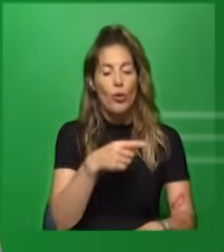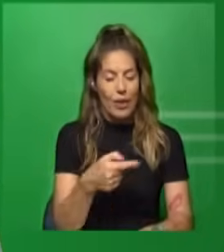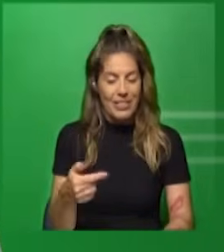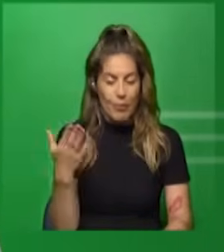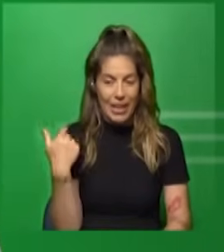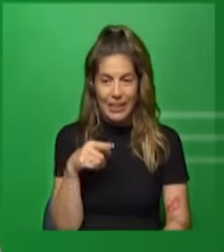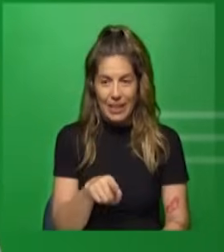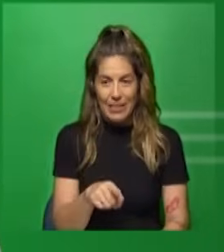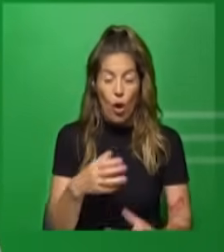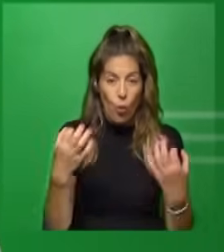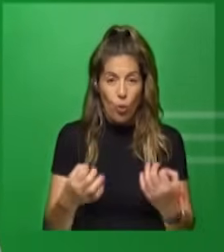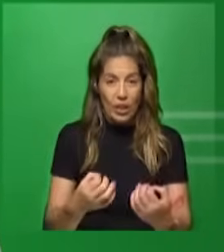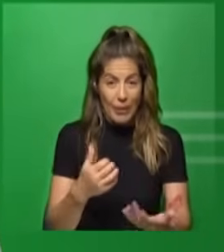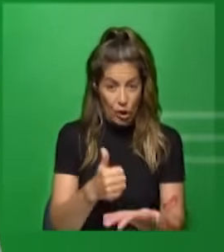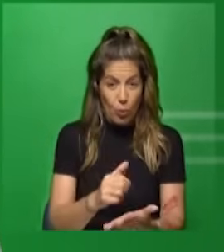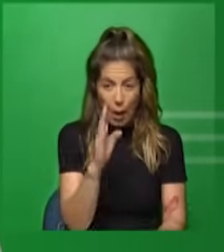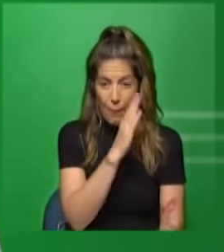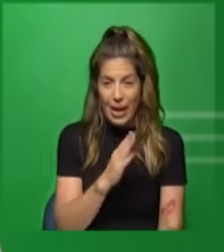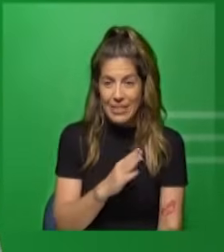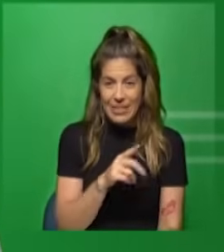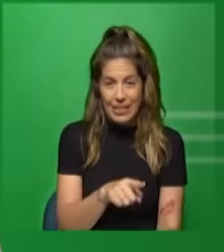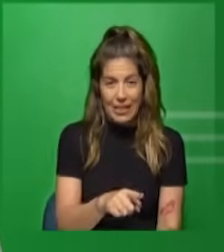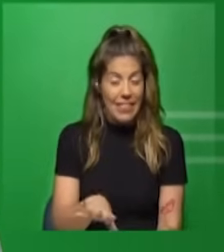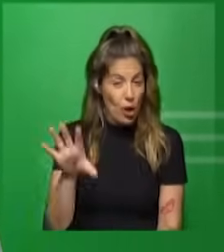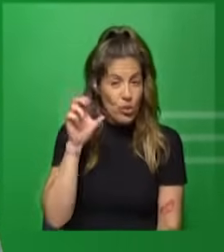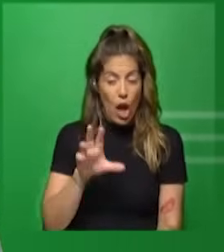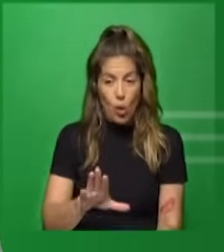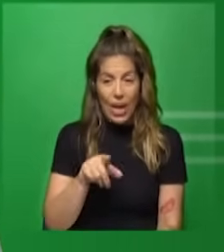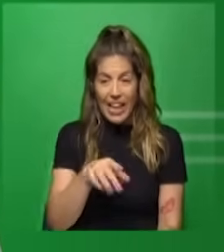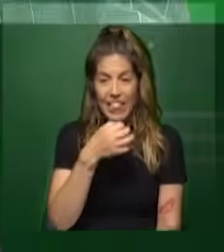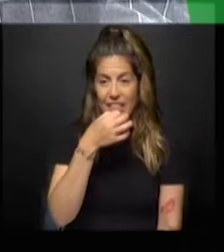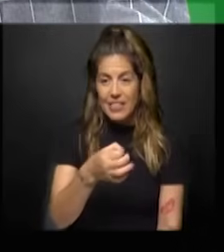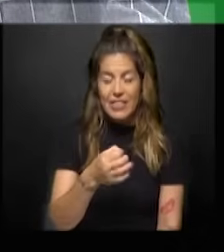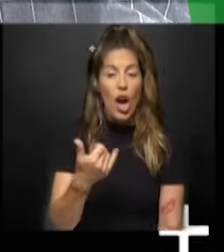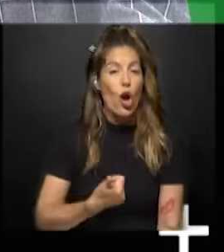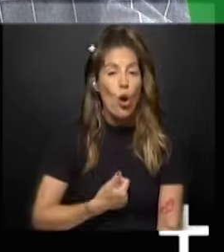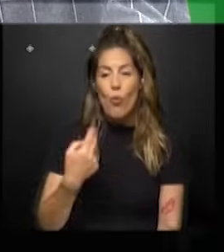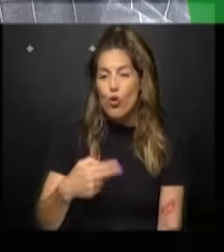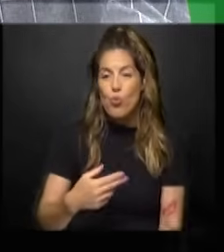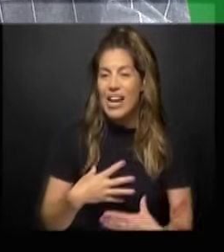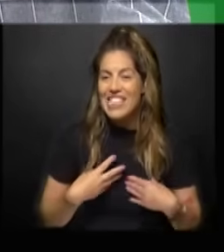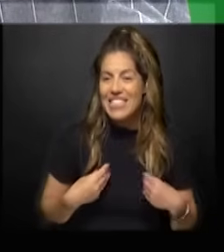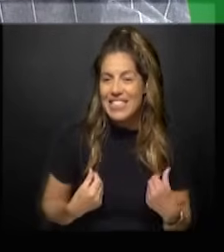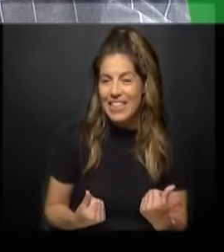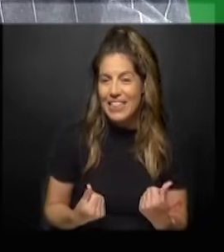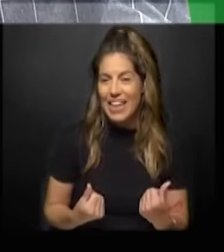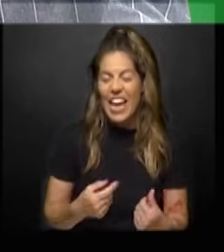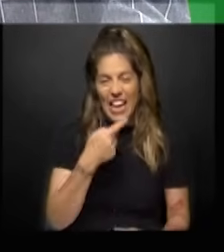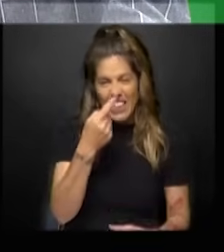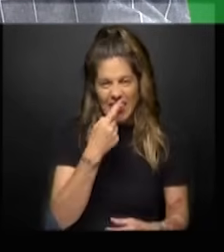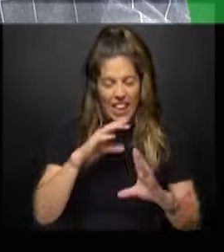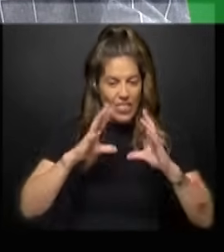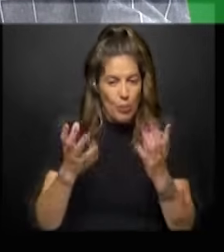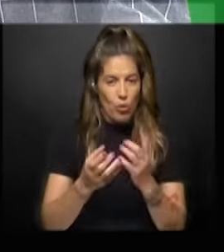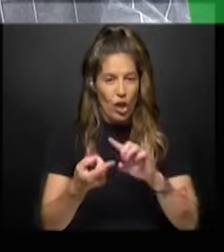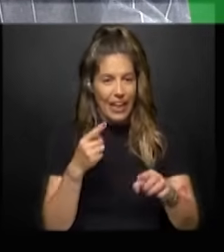cuando justamente estuve en Brasil de escuchar a Lula, él decía que como nunca siente el interés del mundo en